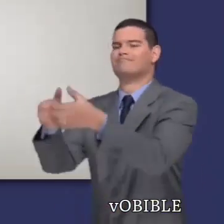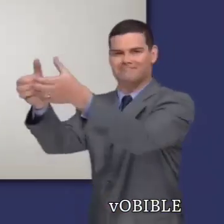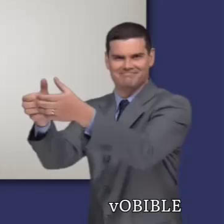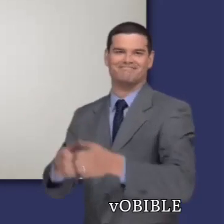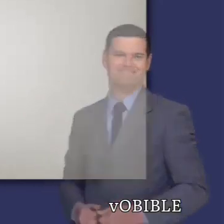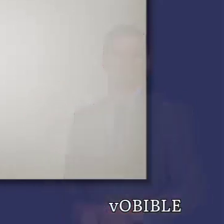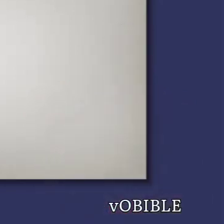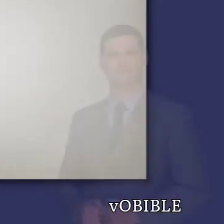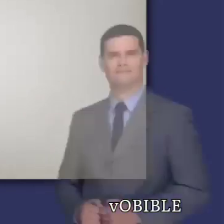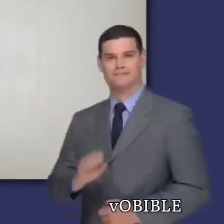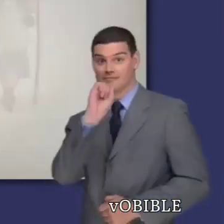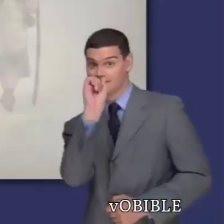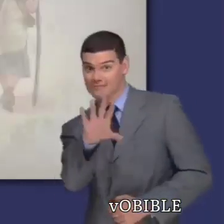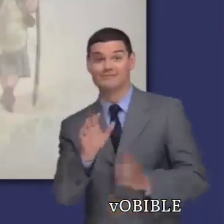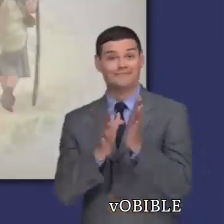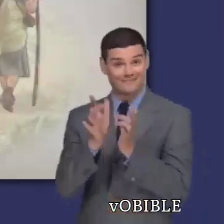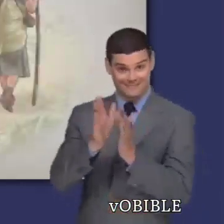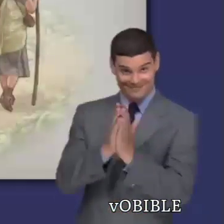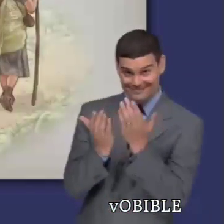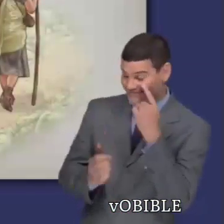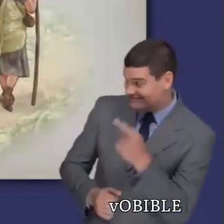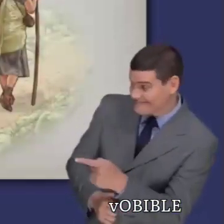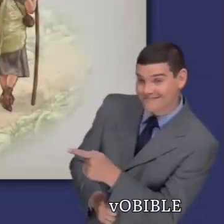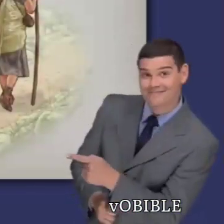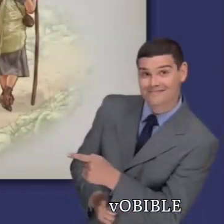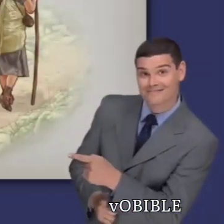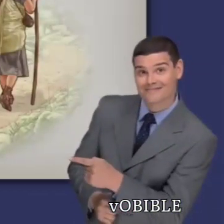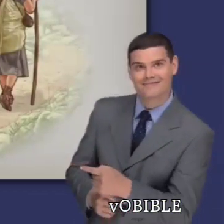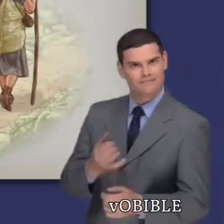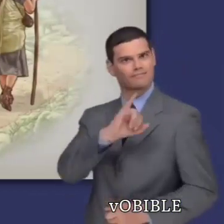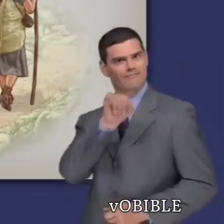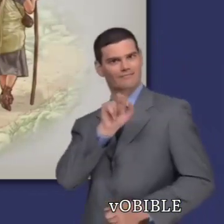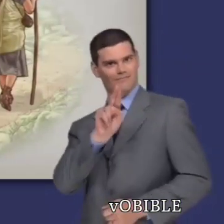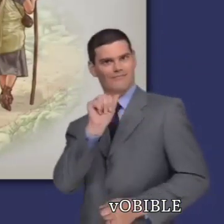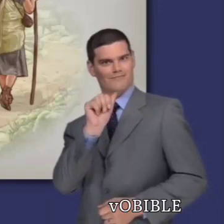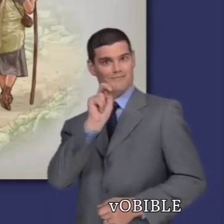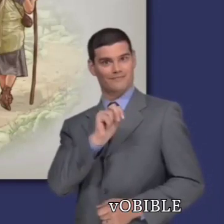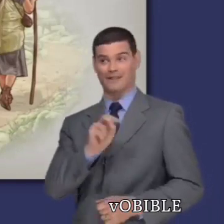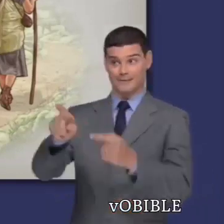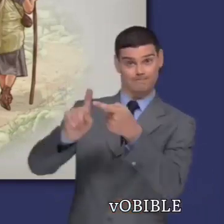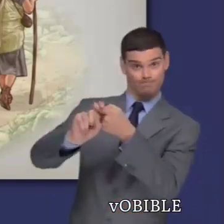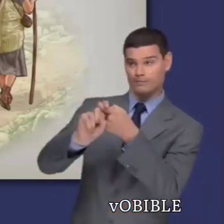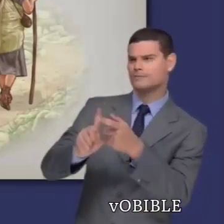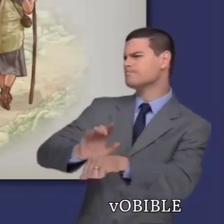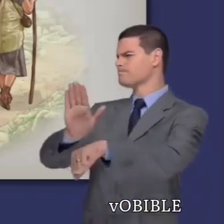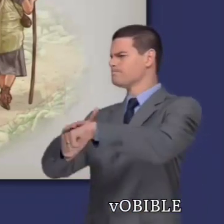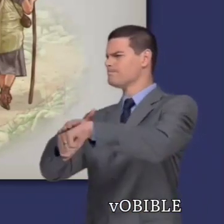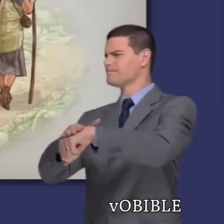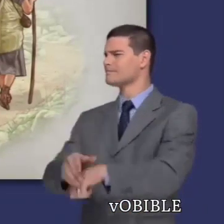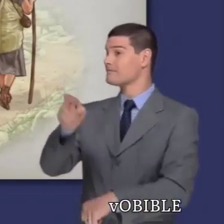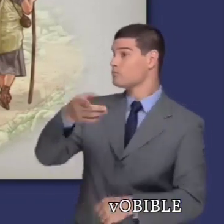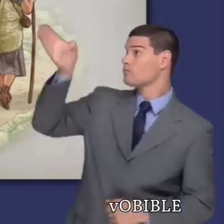¿Lo sabía? En tercera de Juan 6, el apóstol le dice a Gayo que ayude a los hermanos con lo que necesiten para su